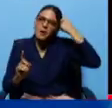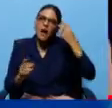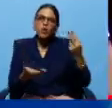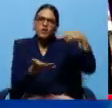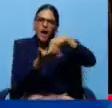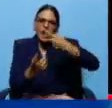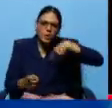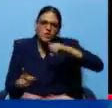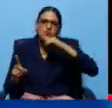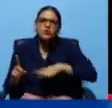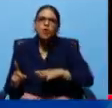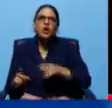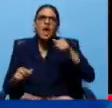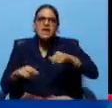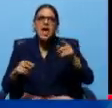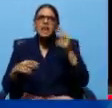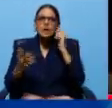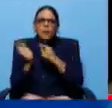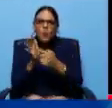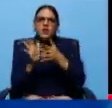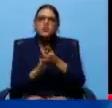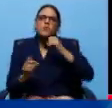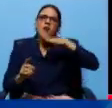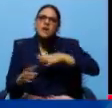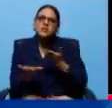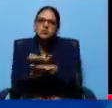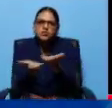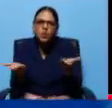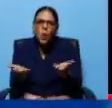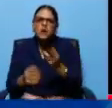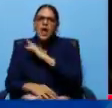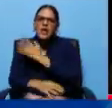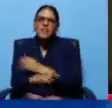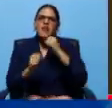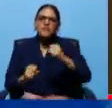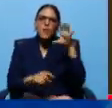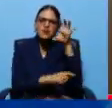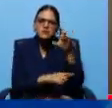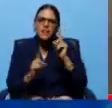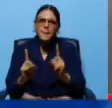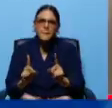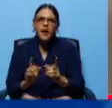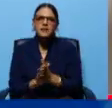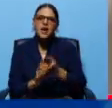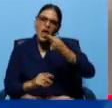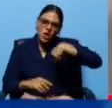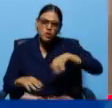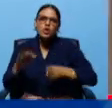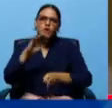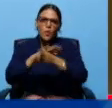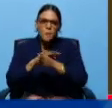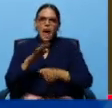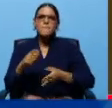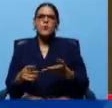y en este portal lleno de historia, de fuerza de patria, vamos